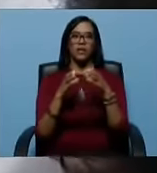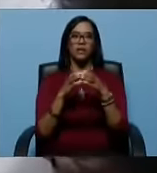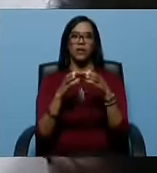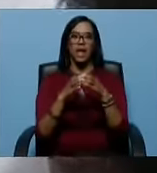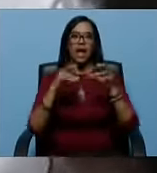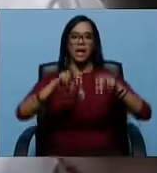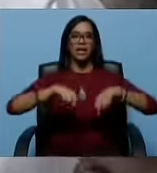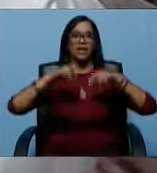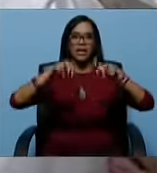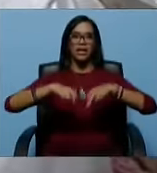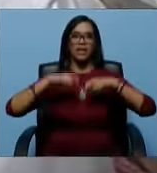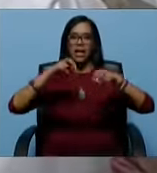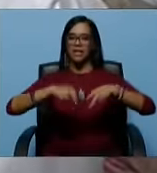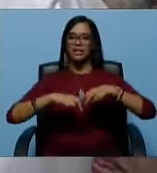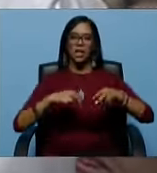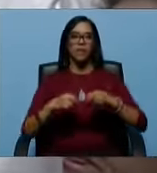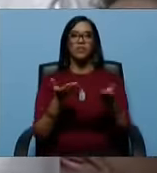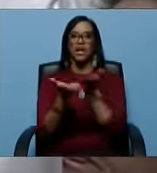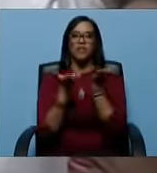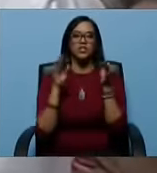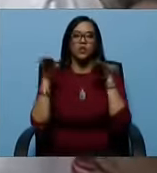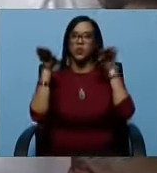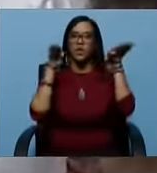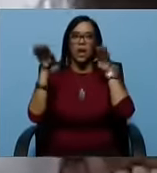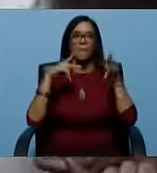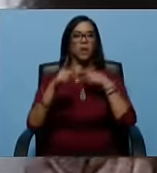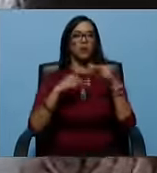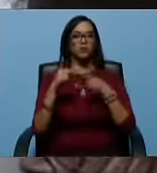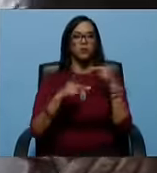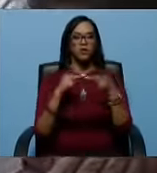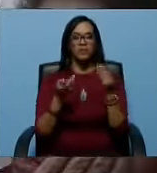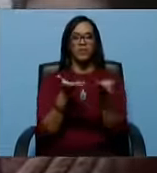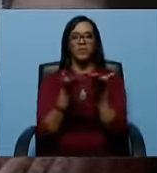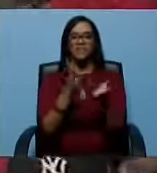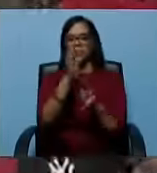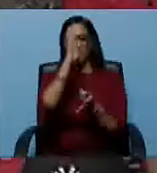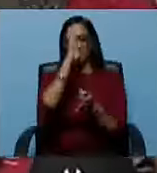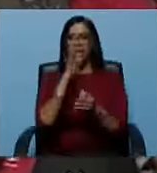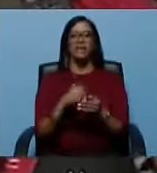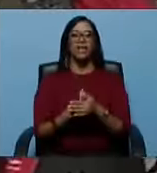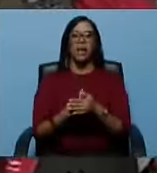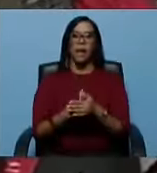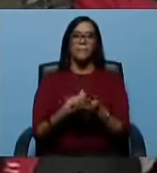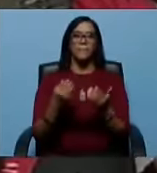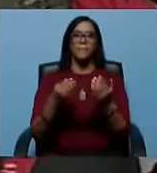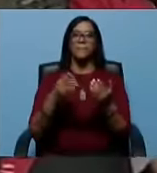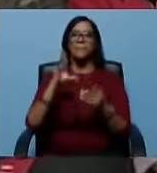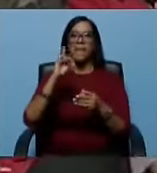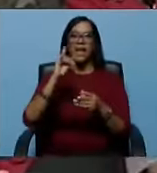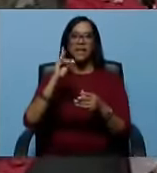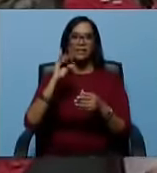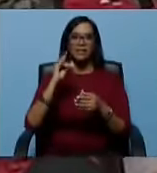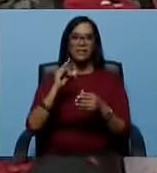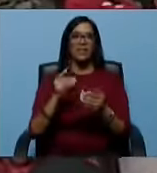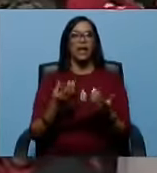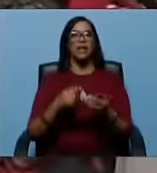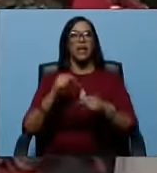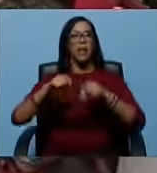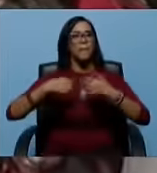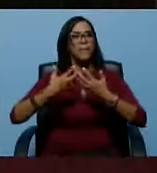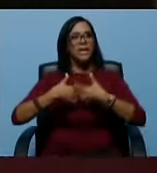agrícola, hidrocarburos, servicios turísticos, productores de servicios bancarios, fintech, metalmecánico, industrial,